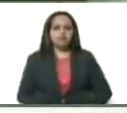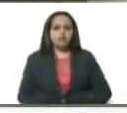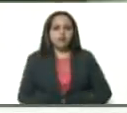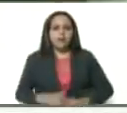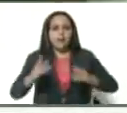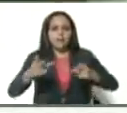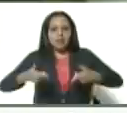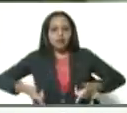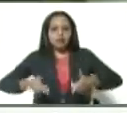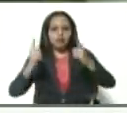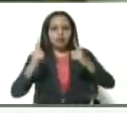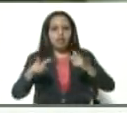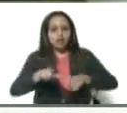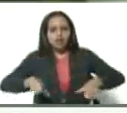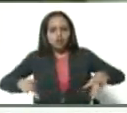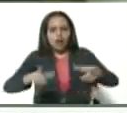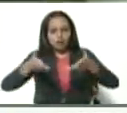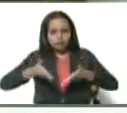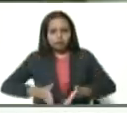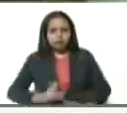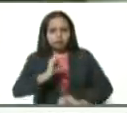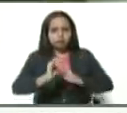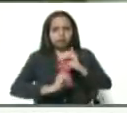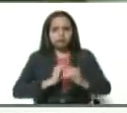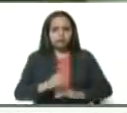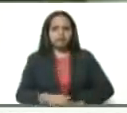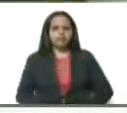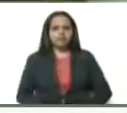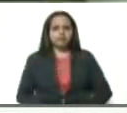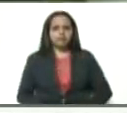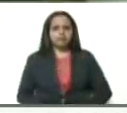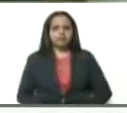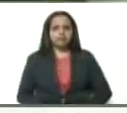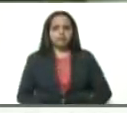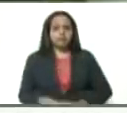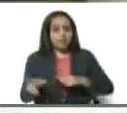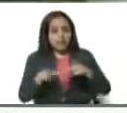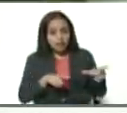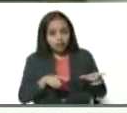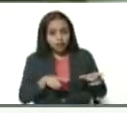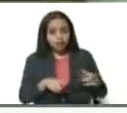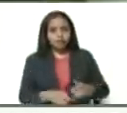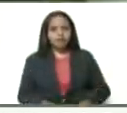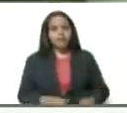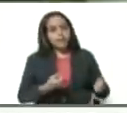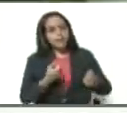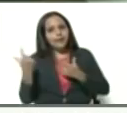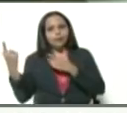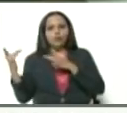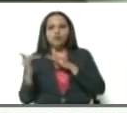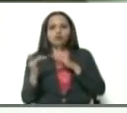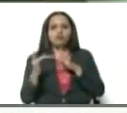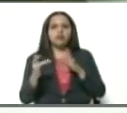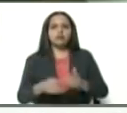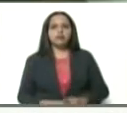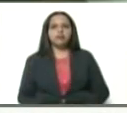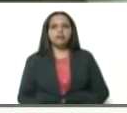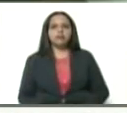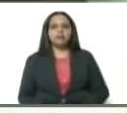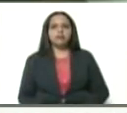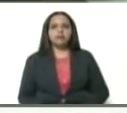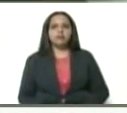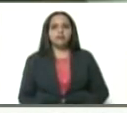inaugurar el materno infantil Mama Inés. ¿Estamos listos? Vámonos con Argenis a la cuna